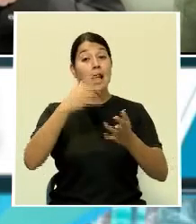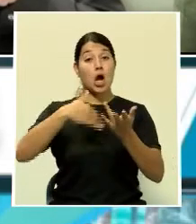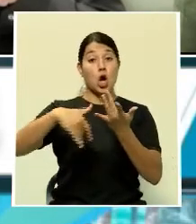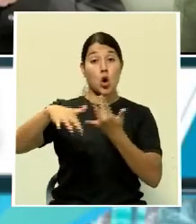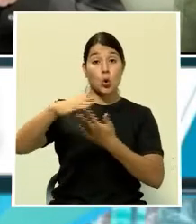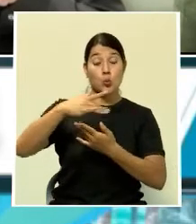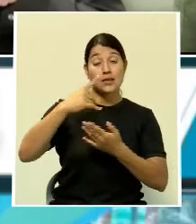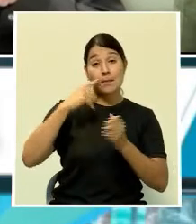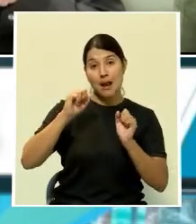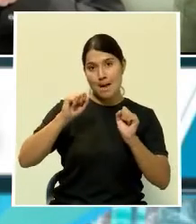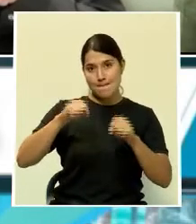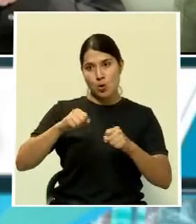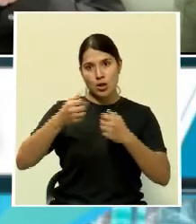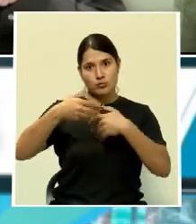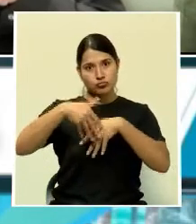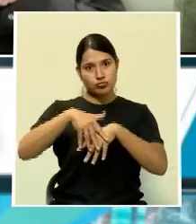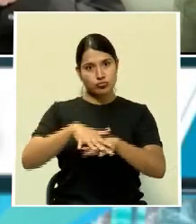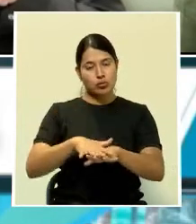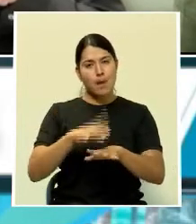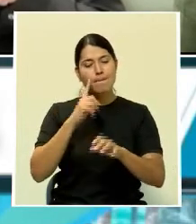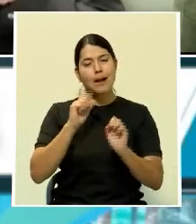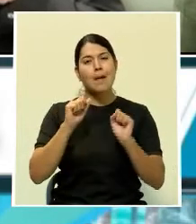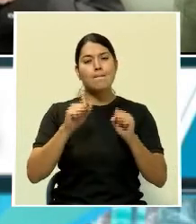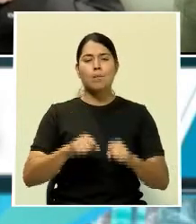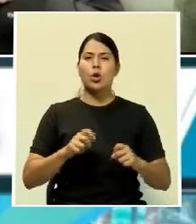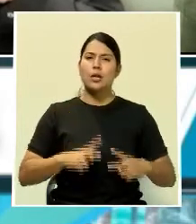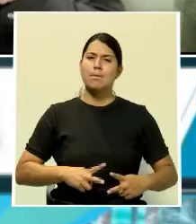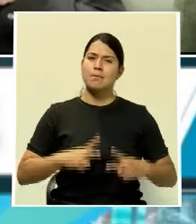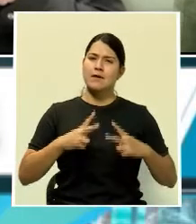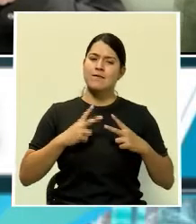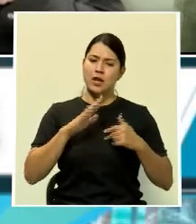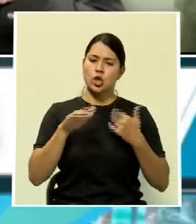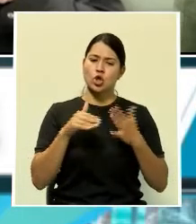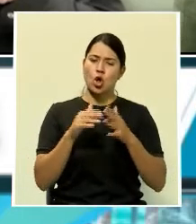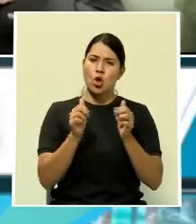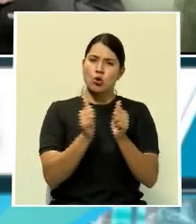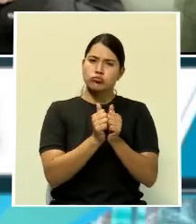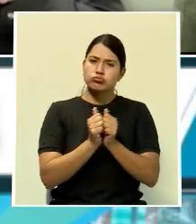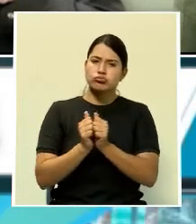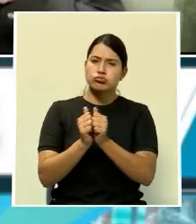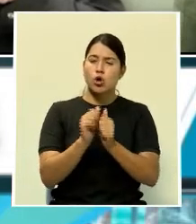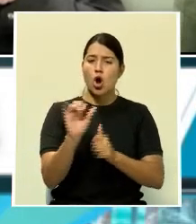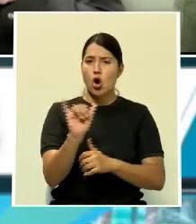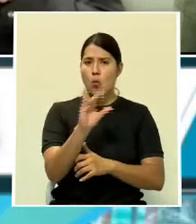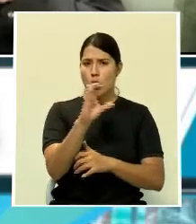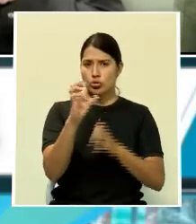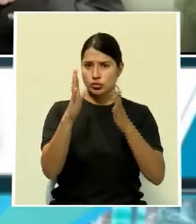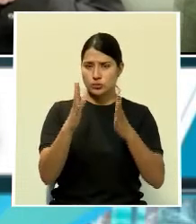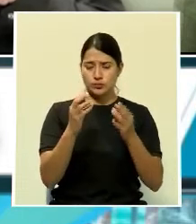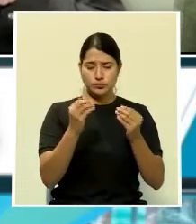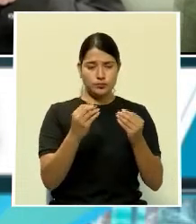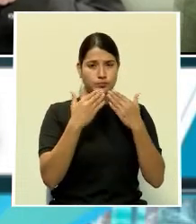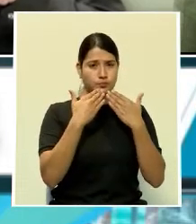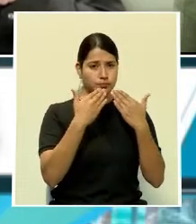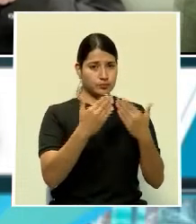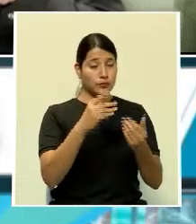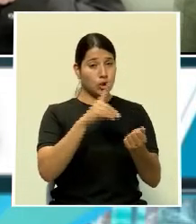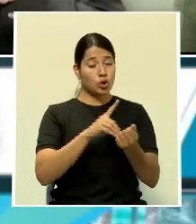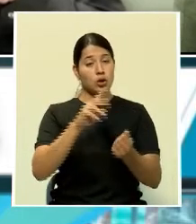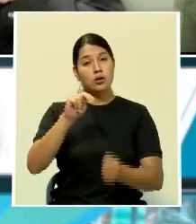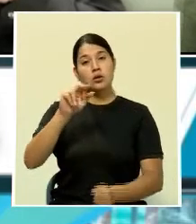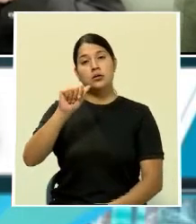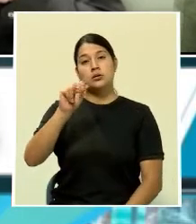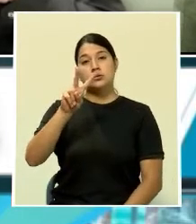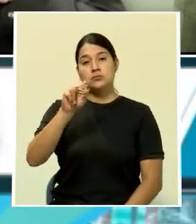la integración, para vivir todos juntos como costarricenses. Muchísimas gracias, doctor